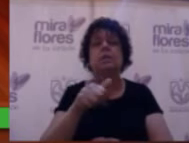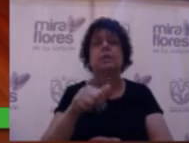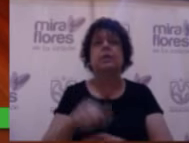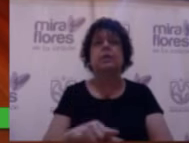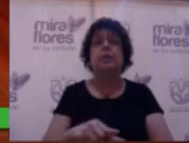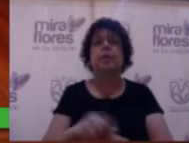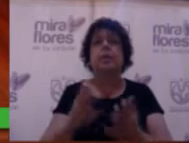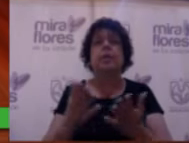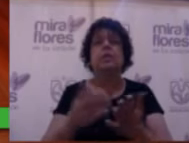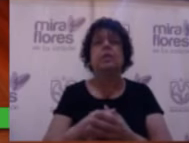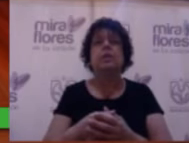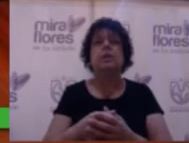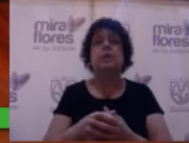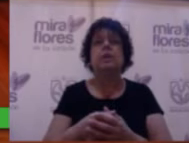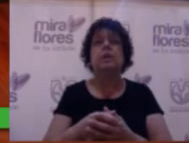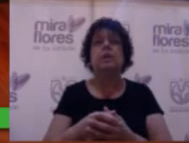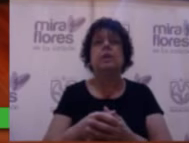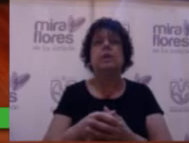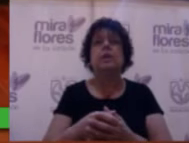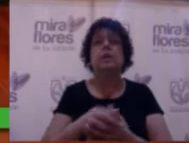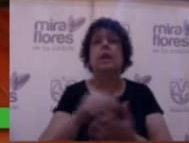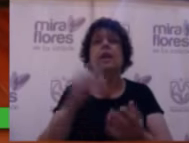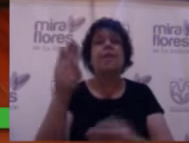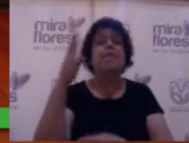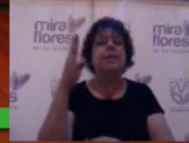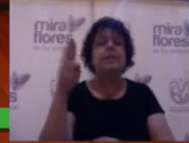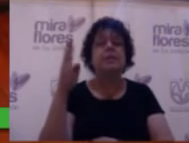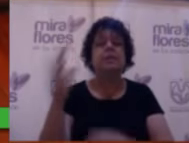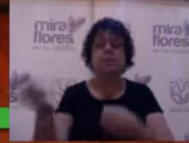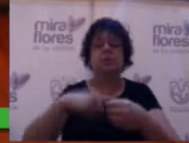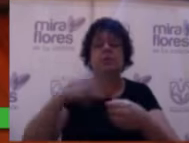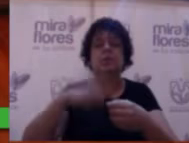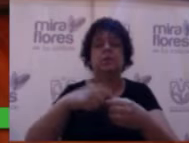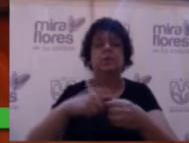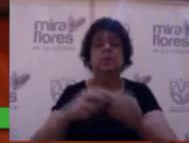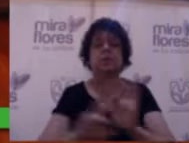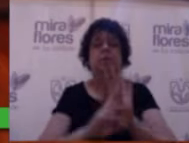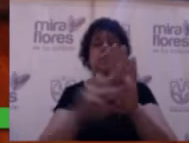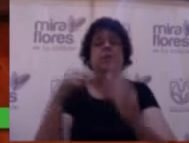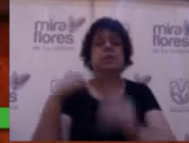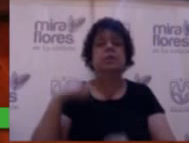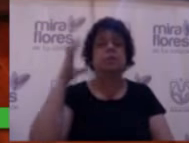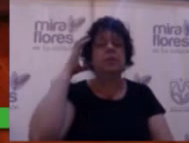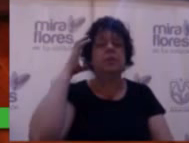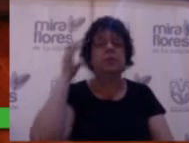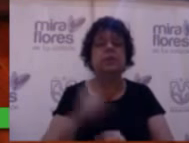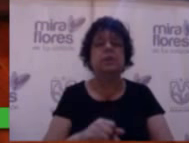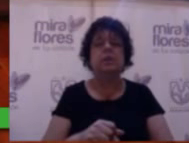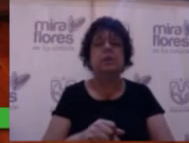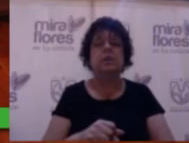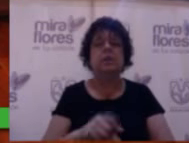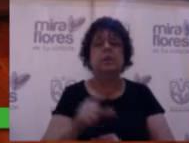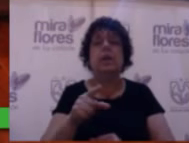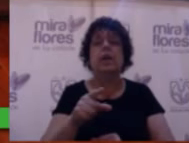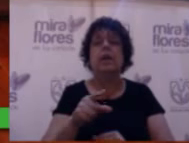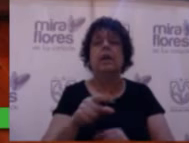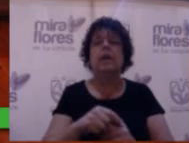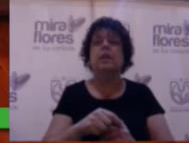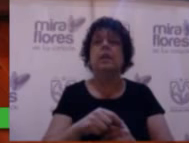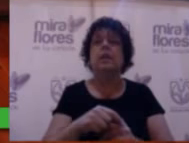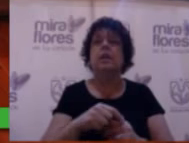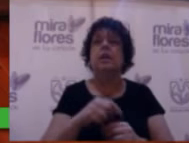la ciudad de Curitiba, República Federativa de Brasil, para su participación en representación de la Municipalidad de Miraflores en la gira internacional